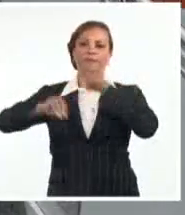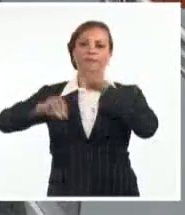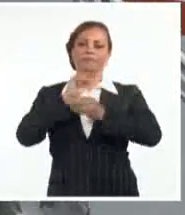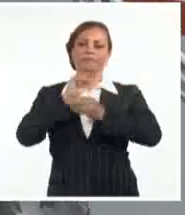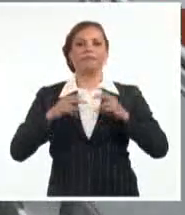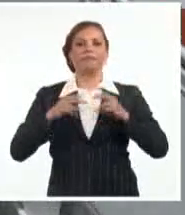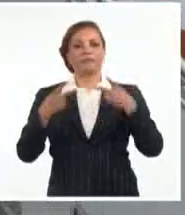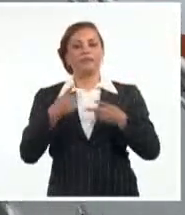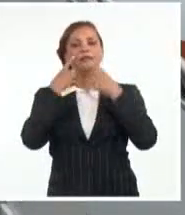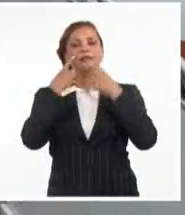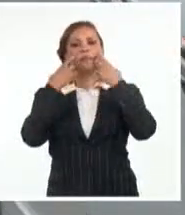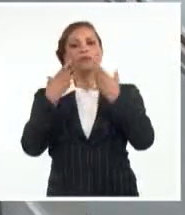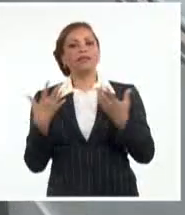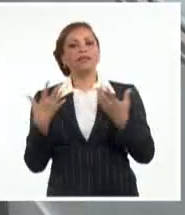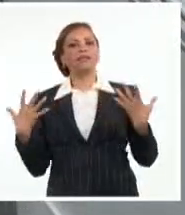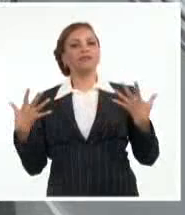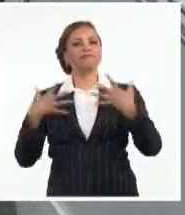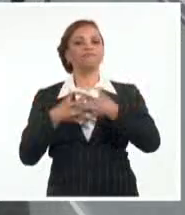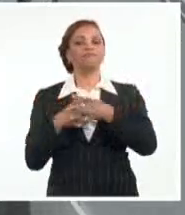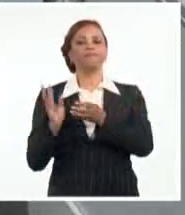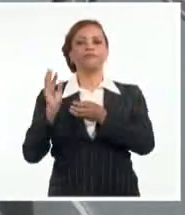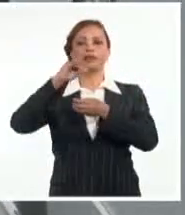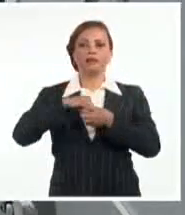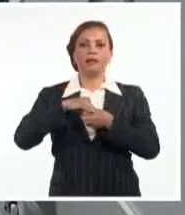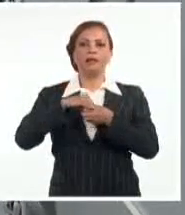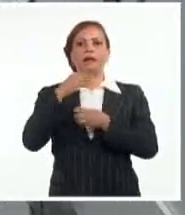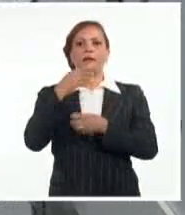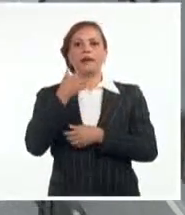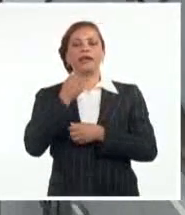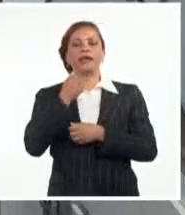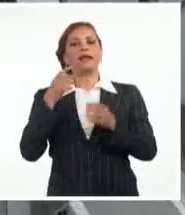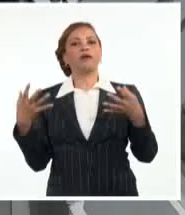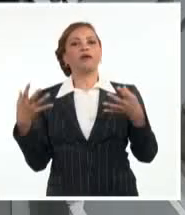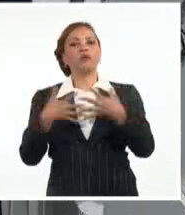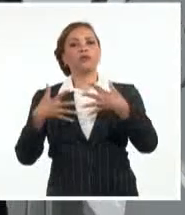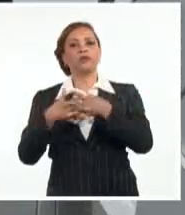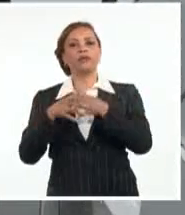la importancia de la integración para los sueños de unidad y desarrollo de